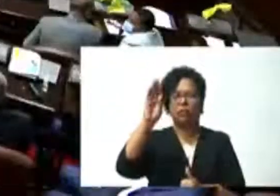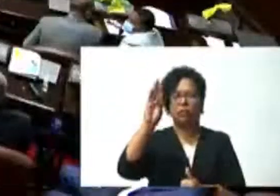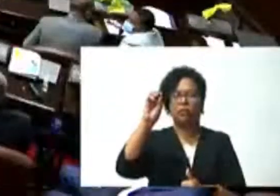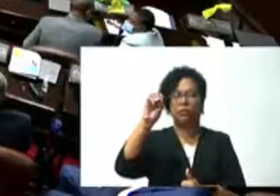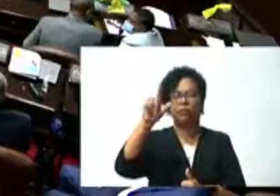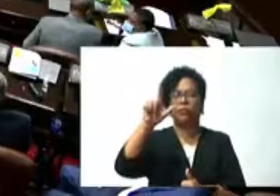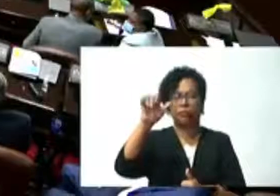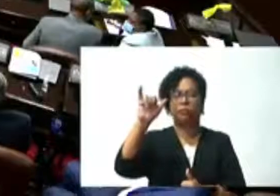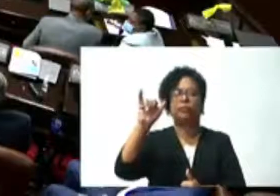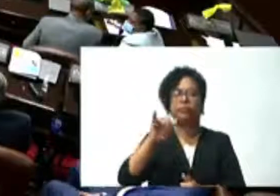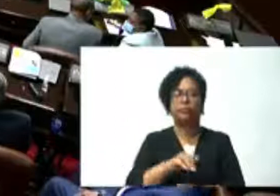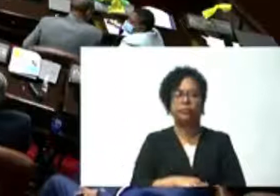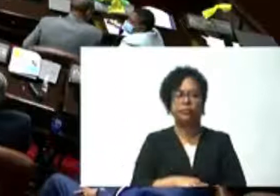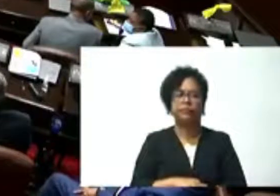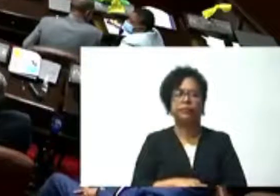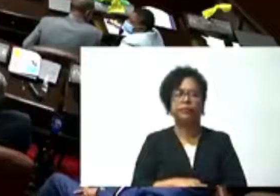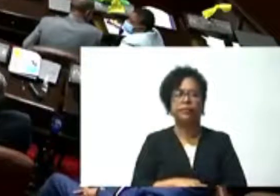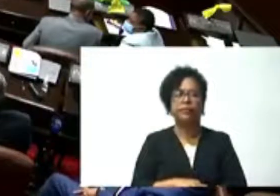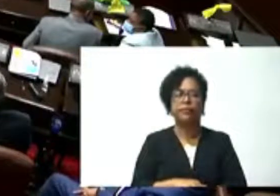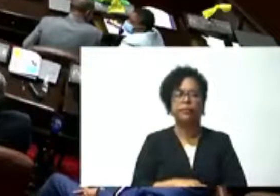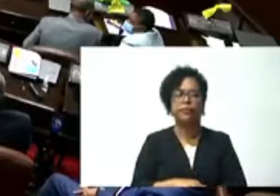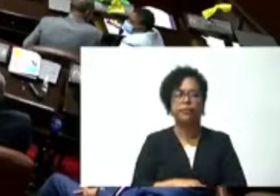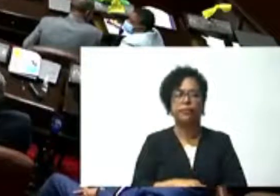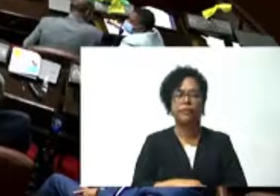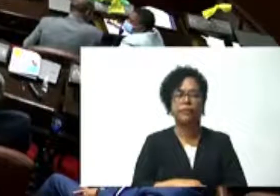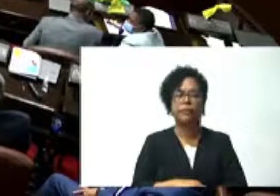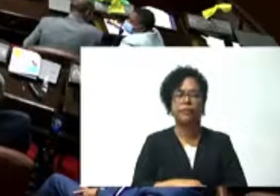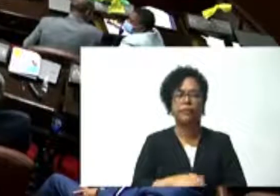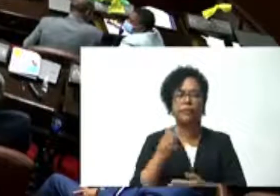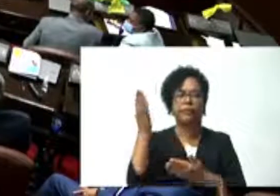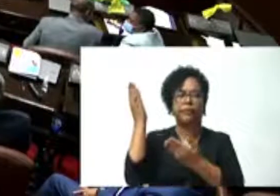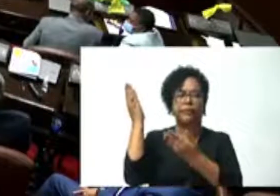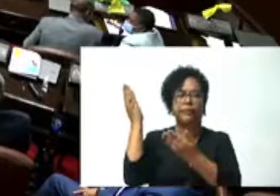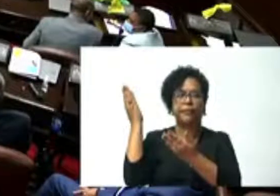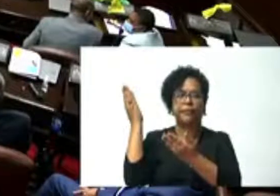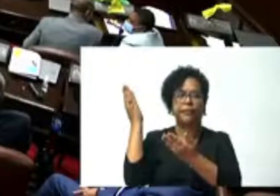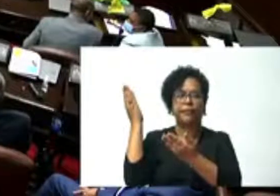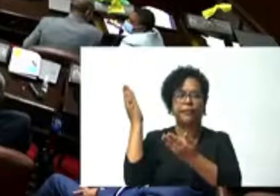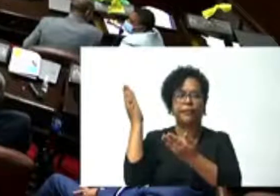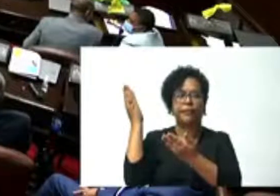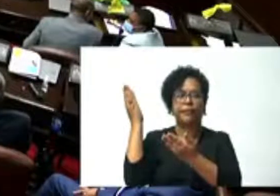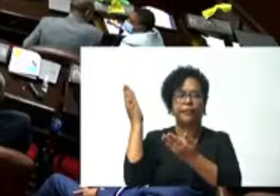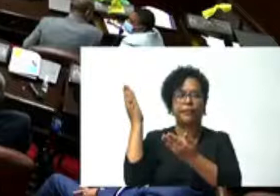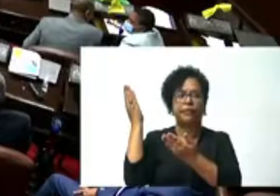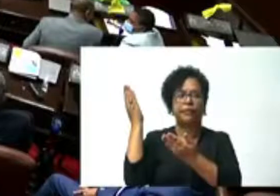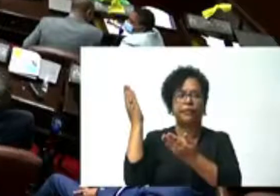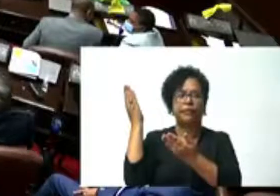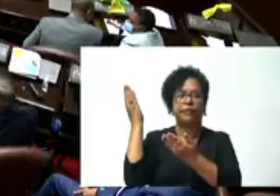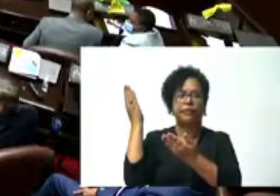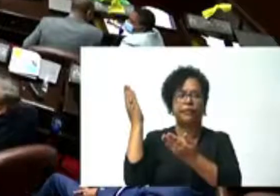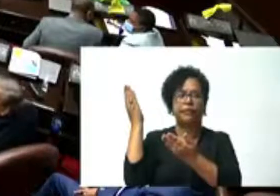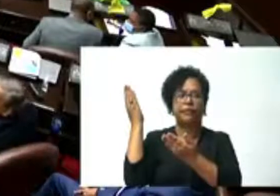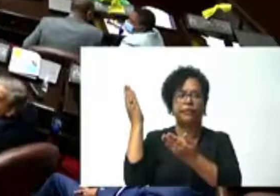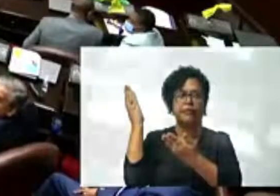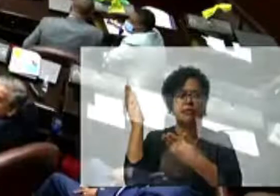presidente coincidimos con el honorable diputado amado Díaz el pedido es para